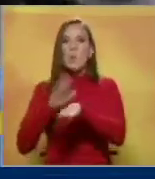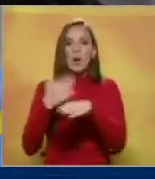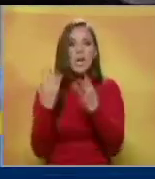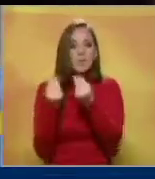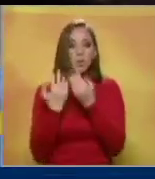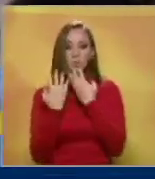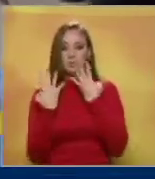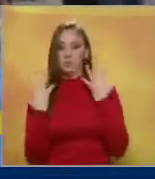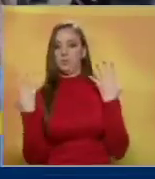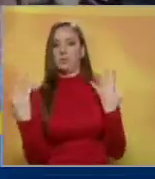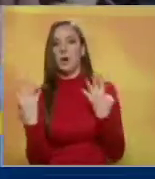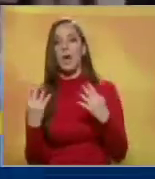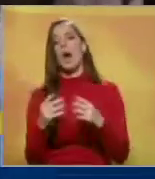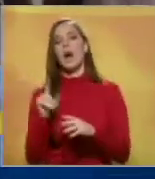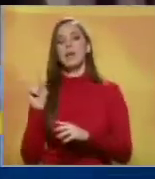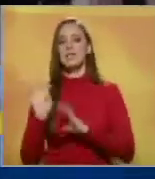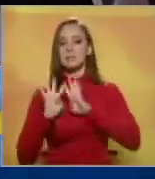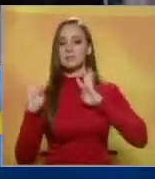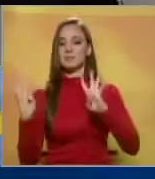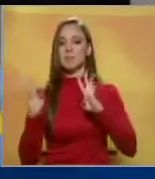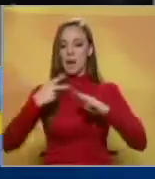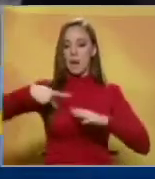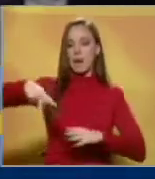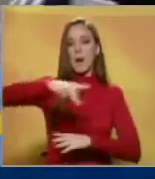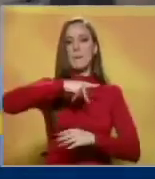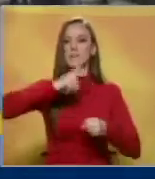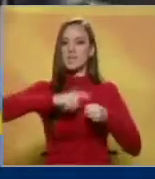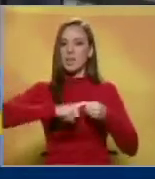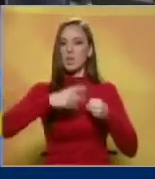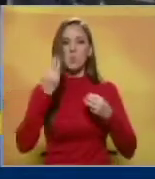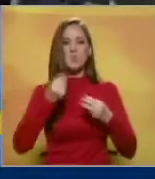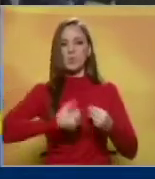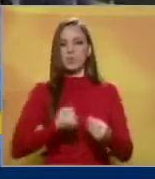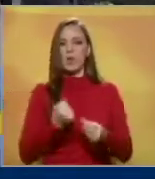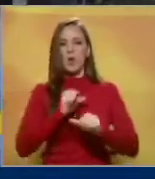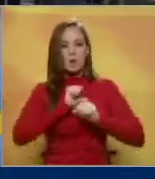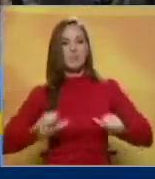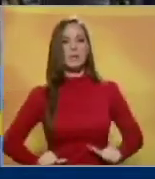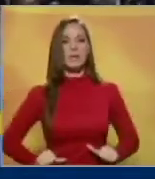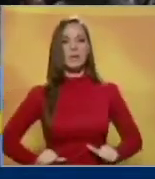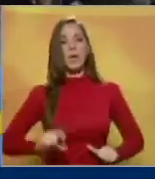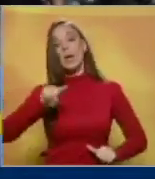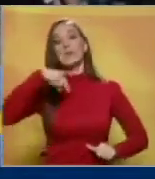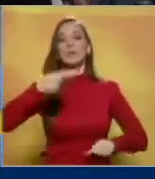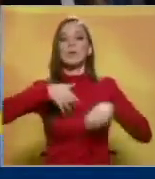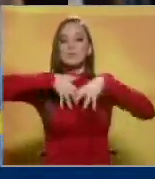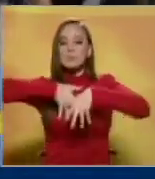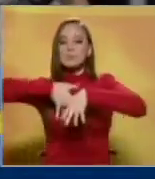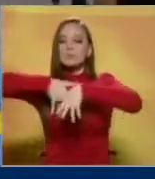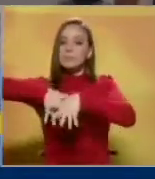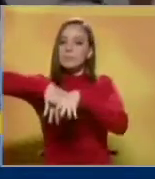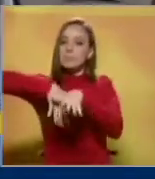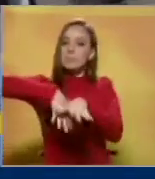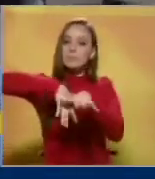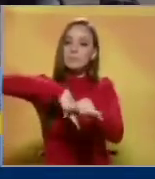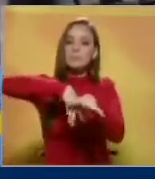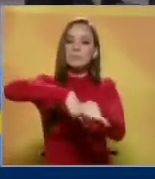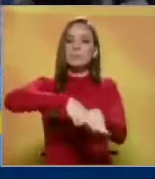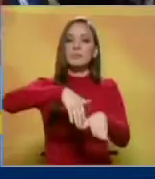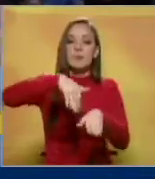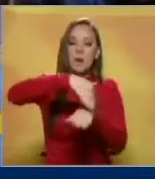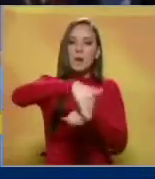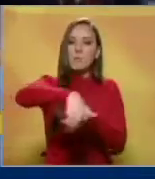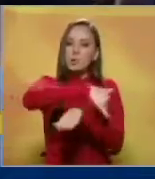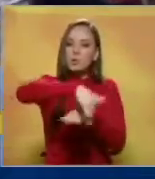pública que están custodiando los alrededores de la plaza brión de chacaíto él así que el próximo destino será transitar